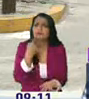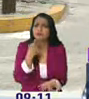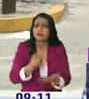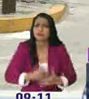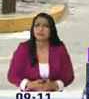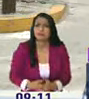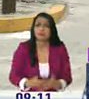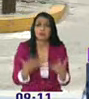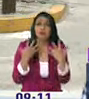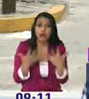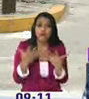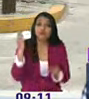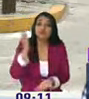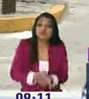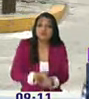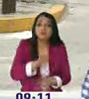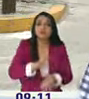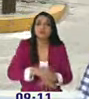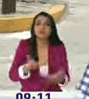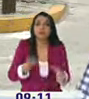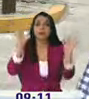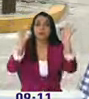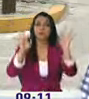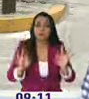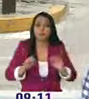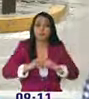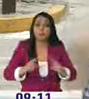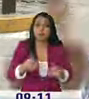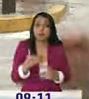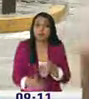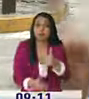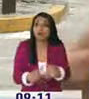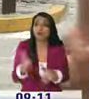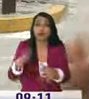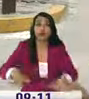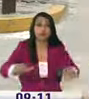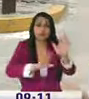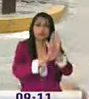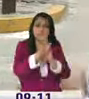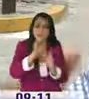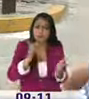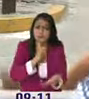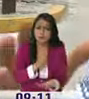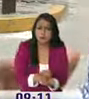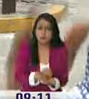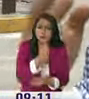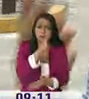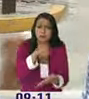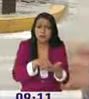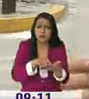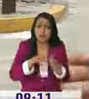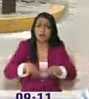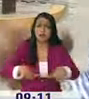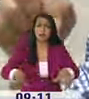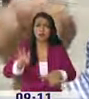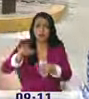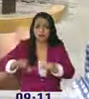Las obras se paralizaron por falta de presupuesto, pero no quiere decir que no se avanzó en otros frentes. No es verdad que 1,000 alumnos comparten 4